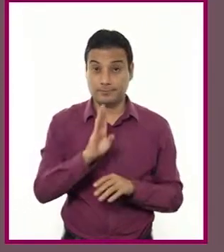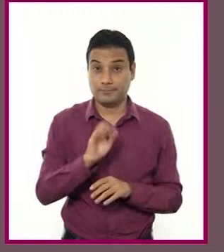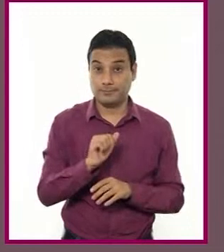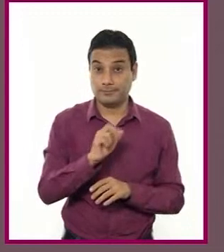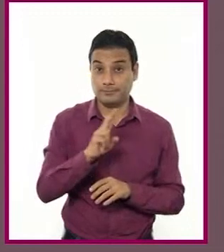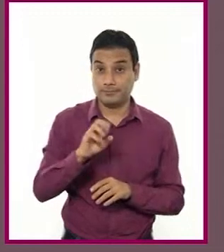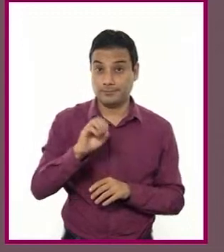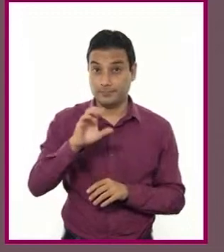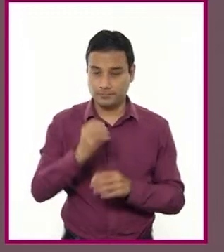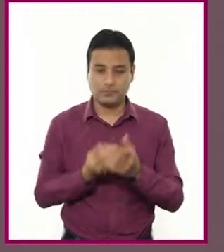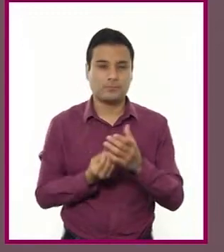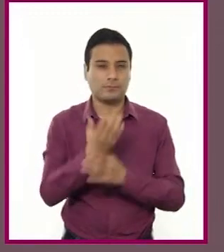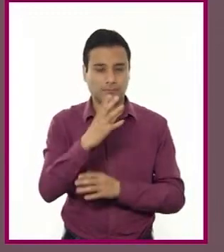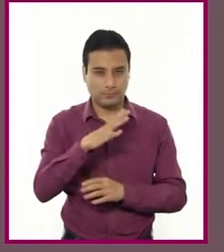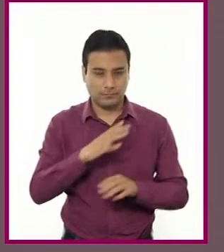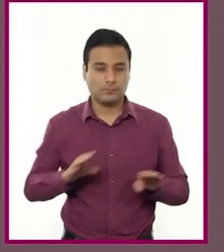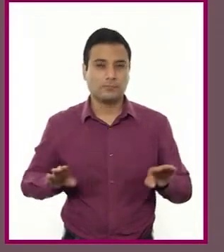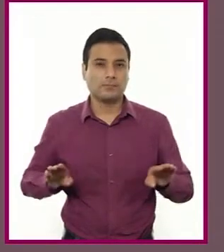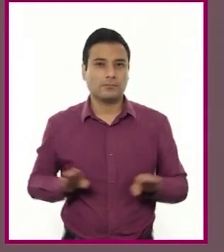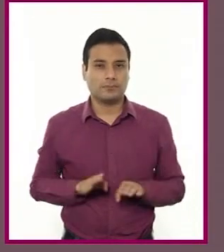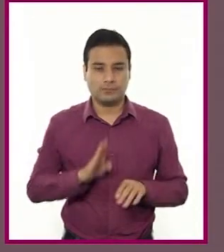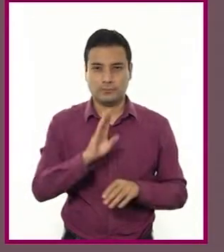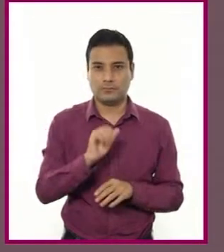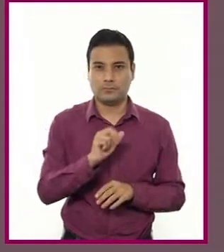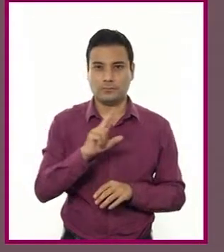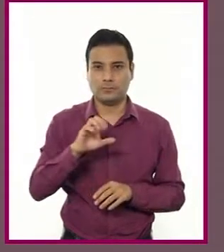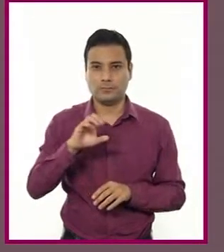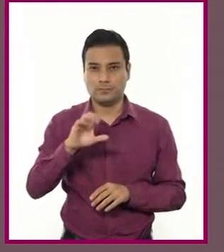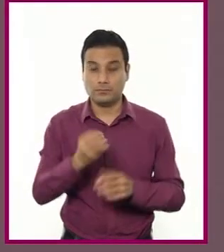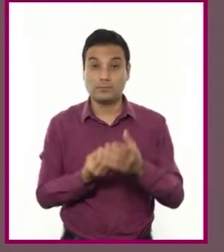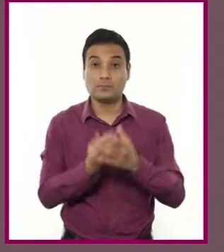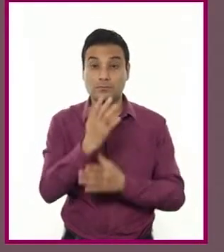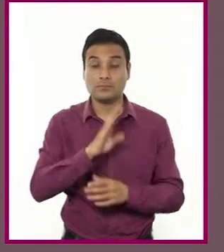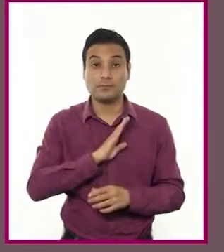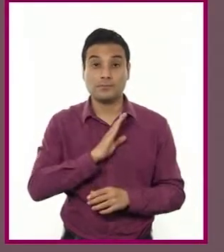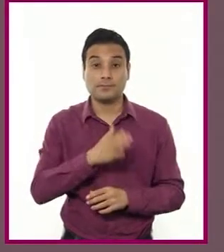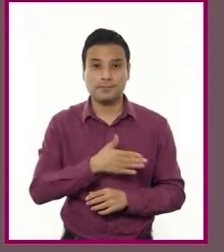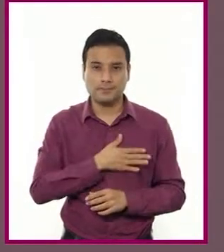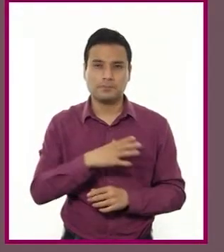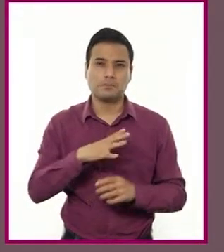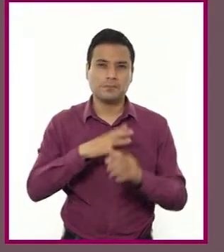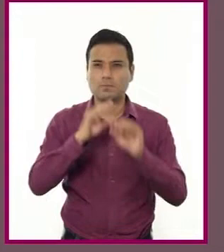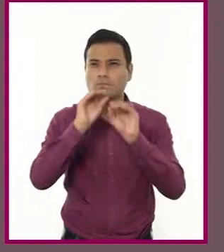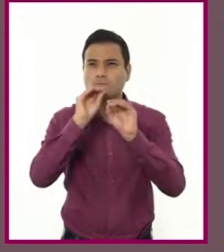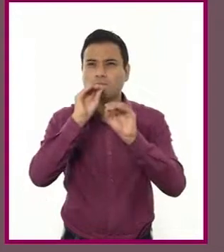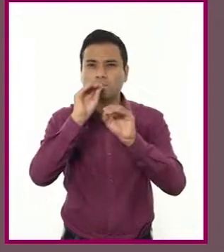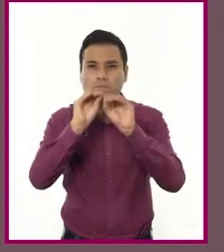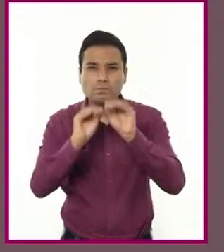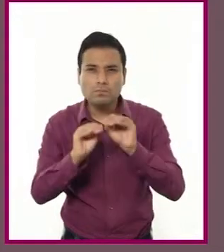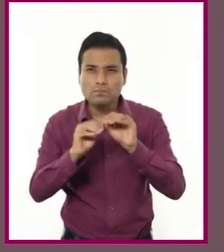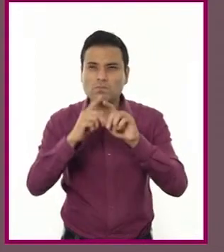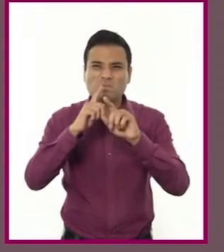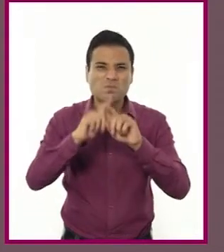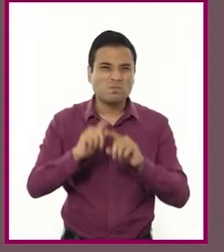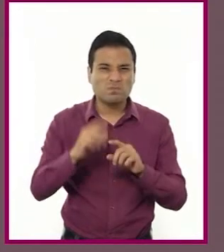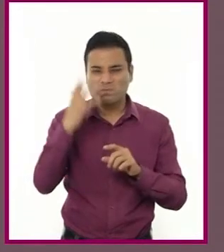denominación, barroco novohispano, donde los adornos no dejan espacios vacíos en los retablos.